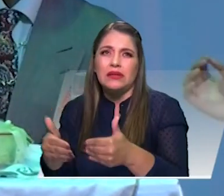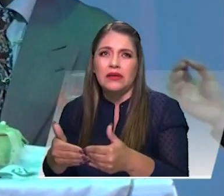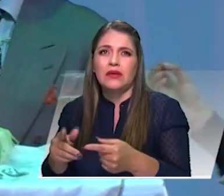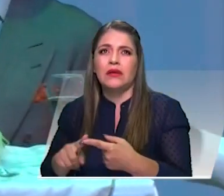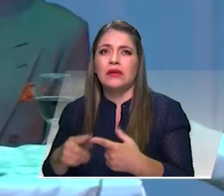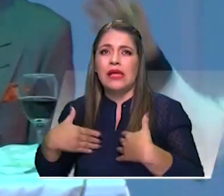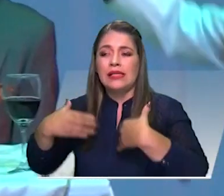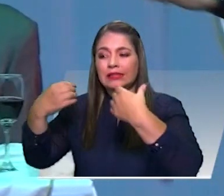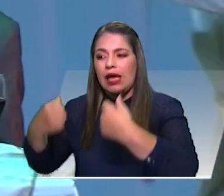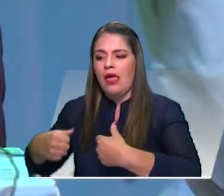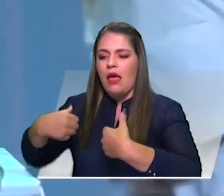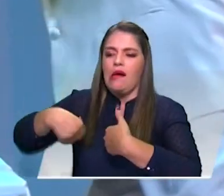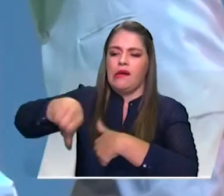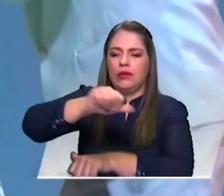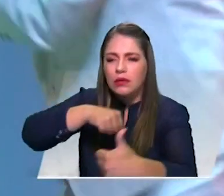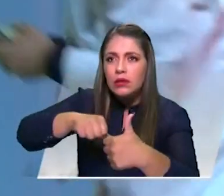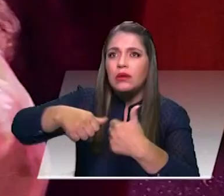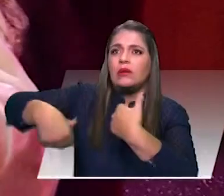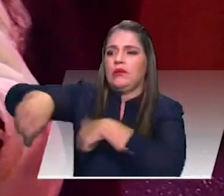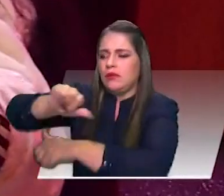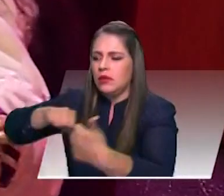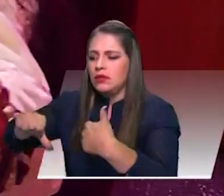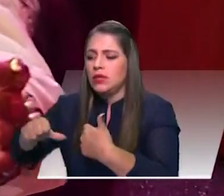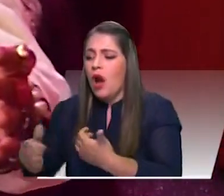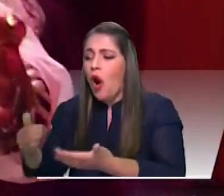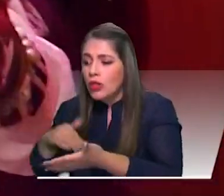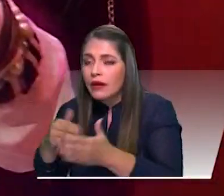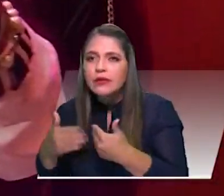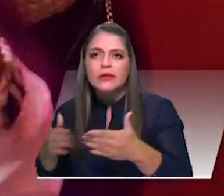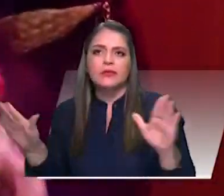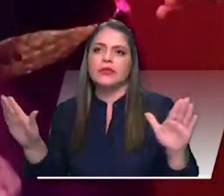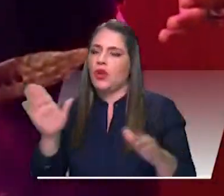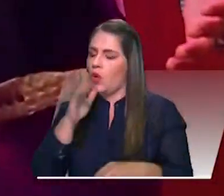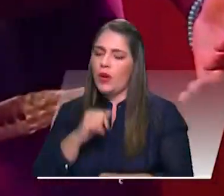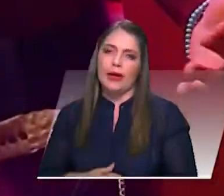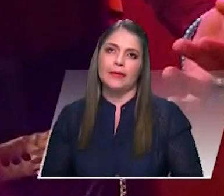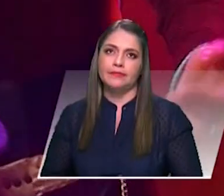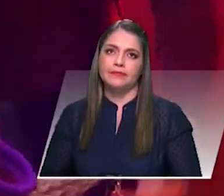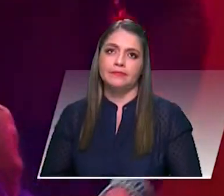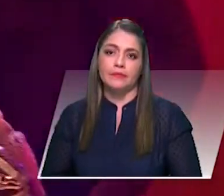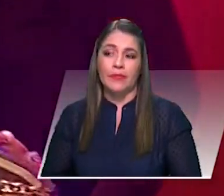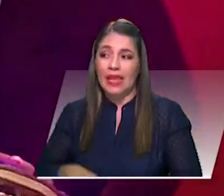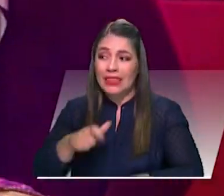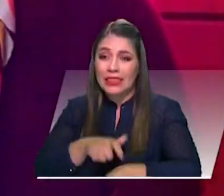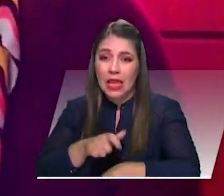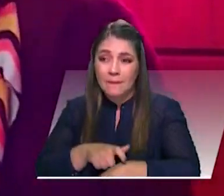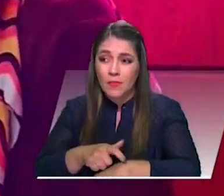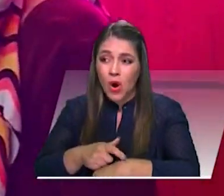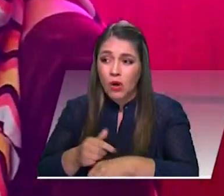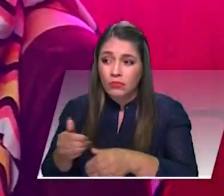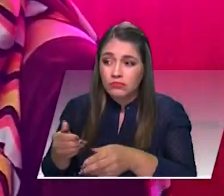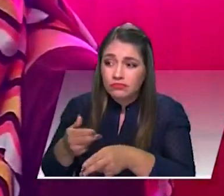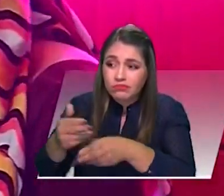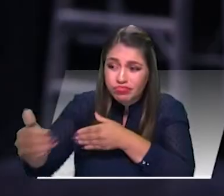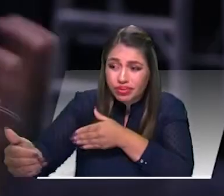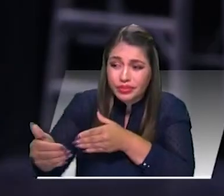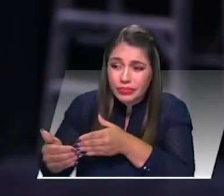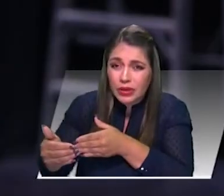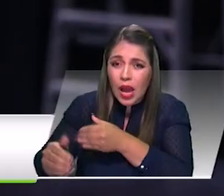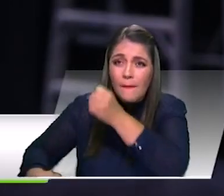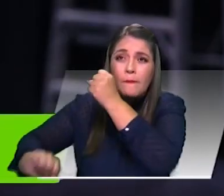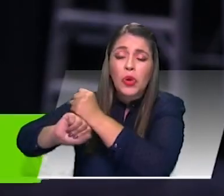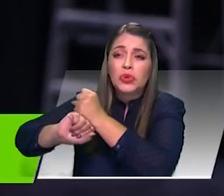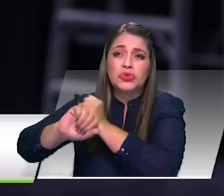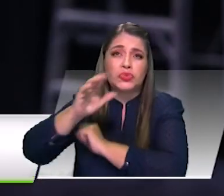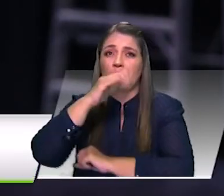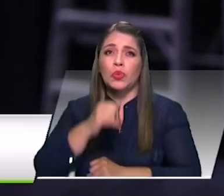de sedes y con la angustia de no despertar de nuevo. A corto plazo, no ven una vacuna posible. Hablar de